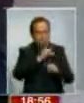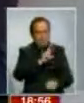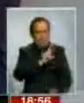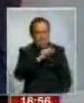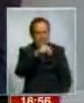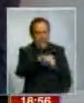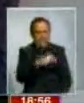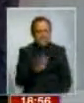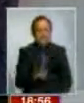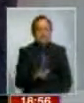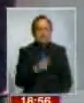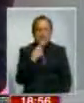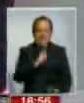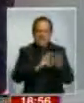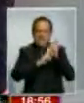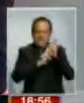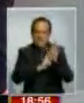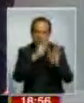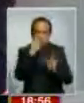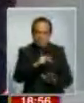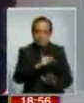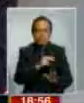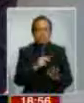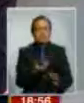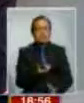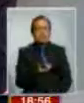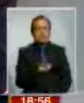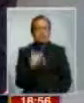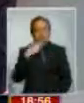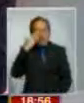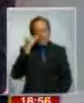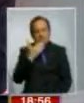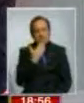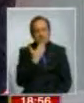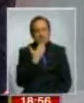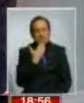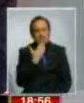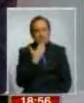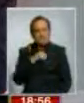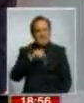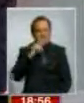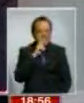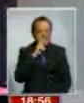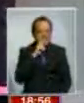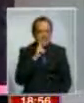del partido, representar a esa base natural, y creo también que tiene que tener